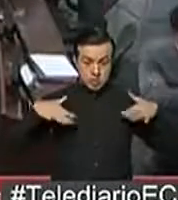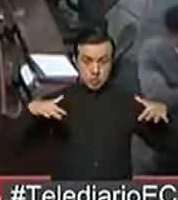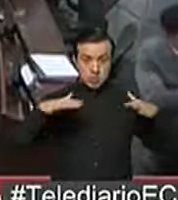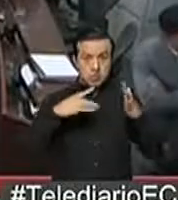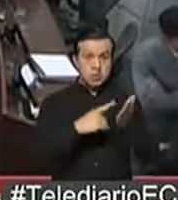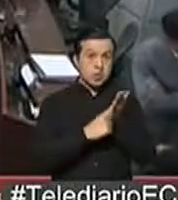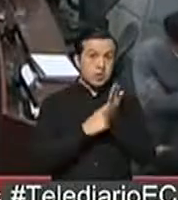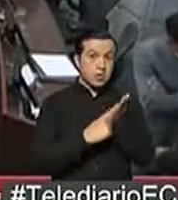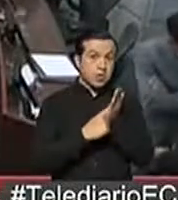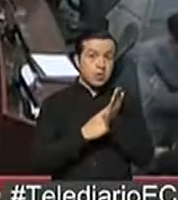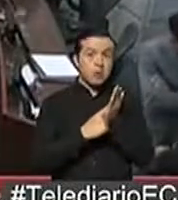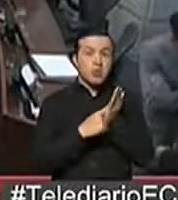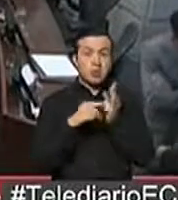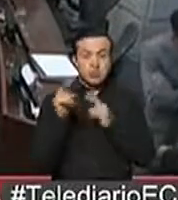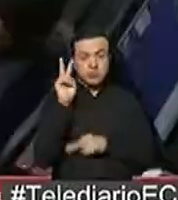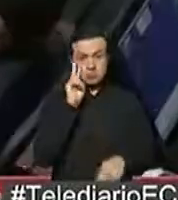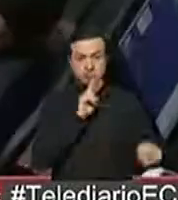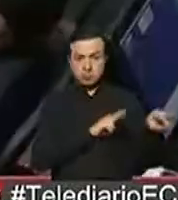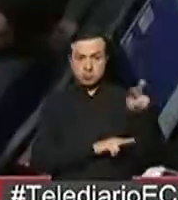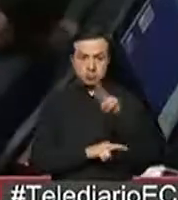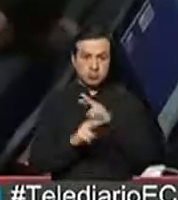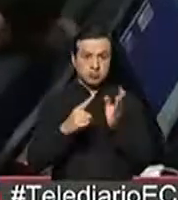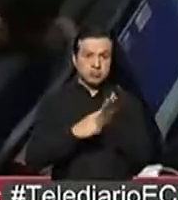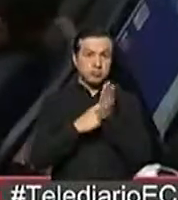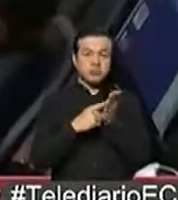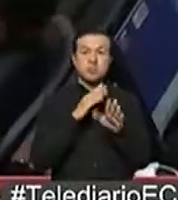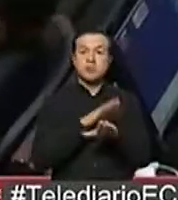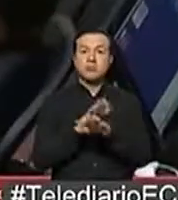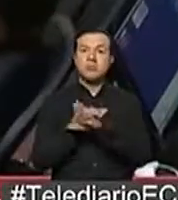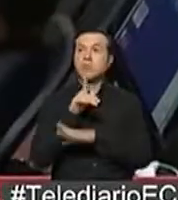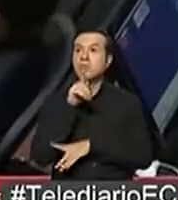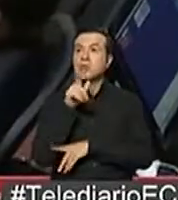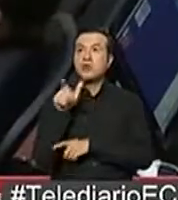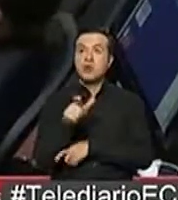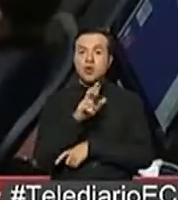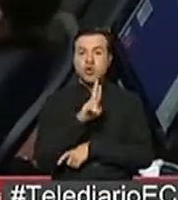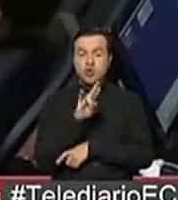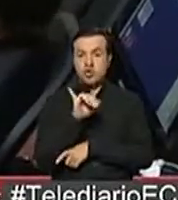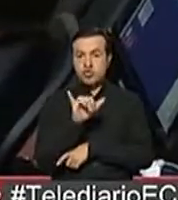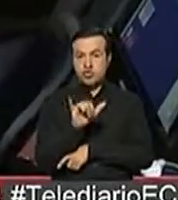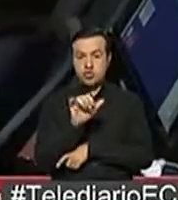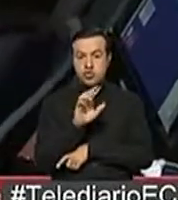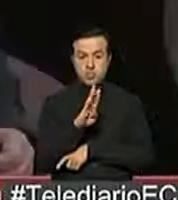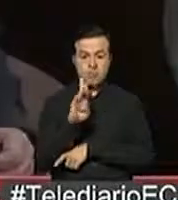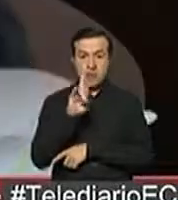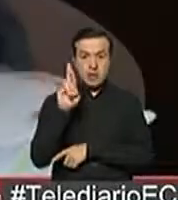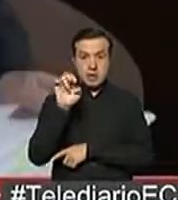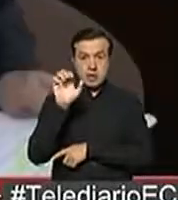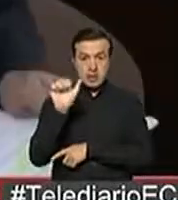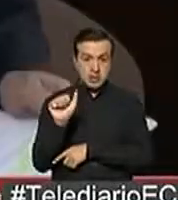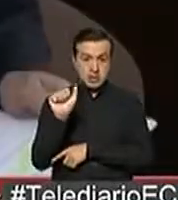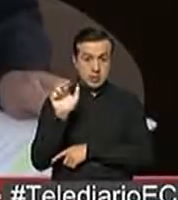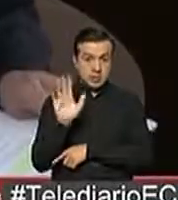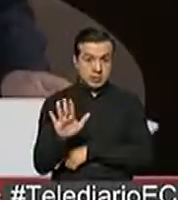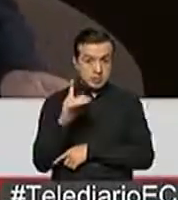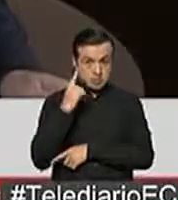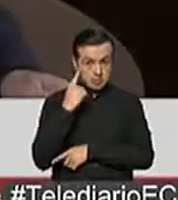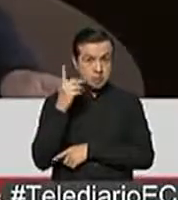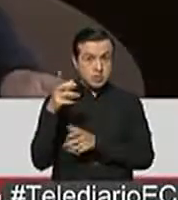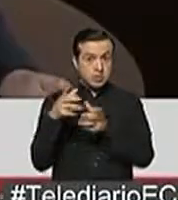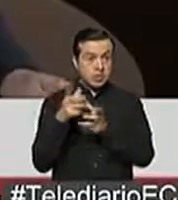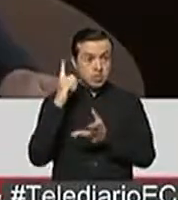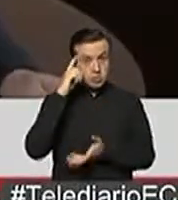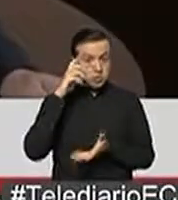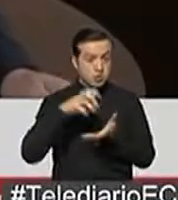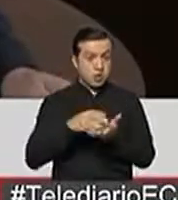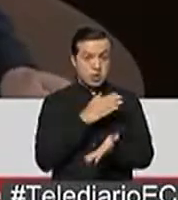debate de moción de censura. El debate fue convocado por el senador Roy Barreras, del partido de la U, quien fue base del gobierno del